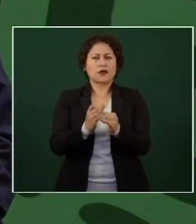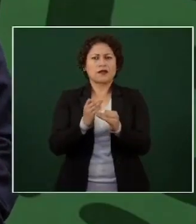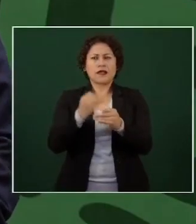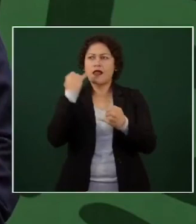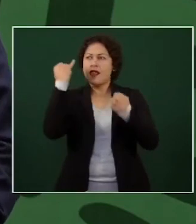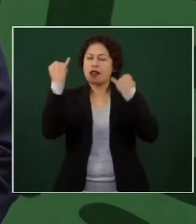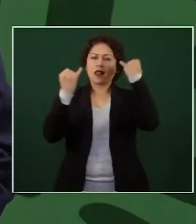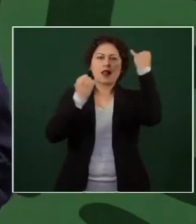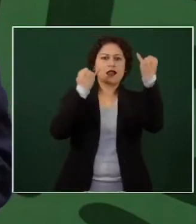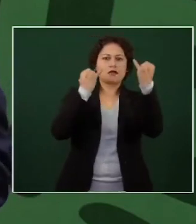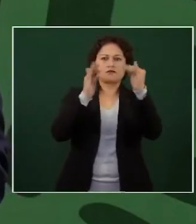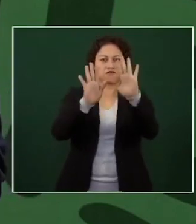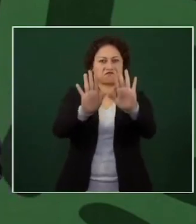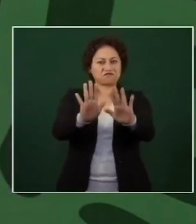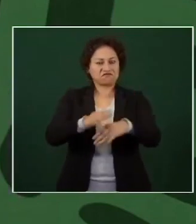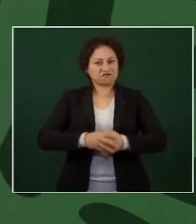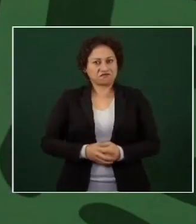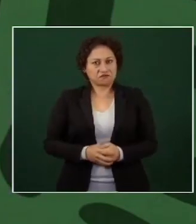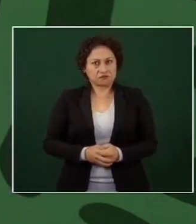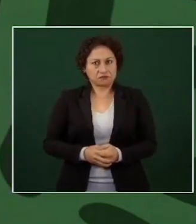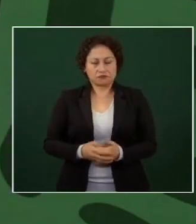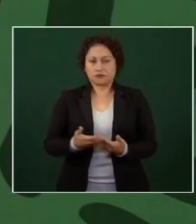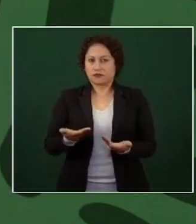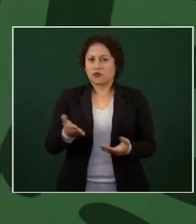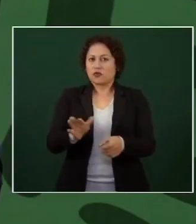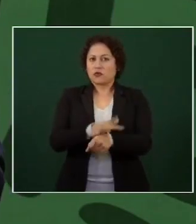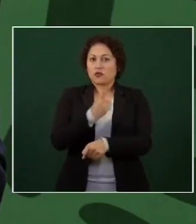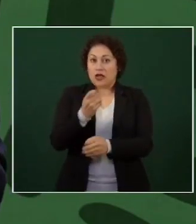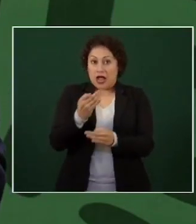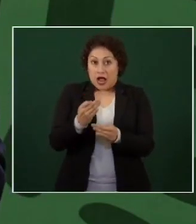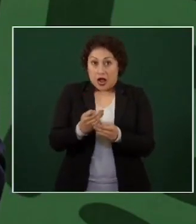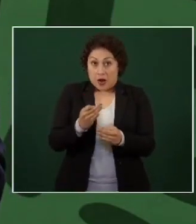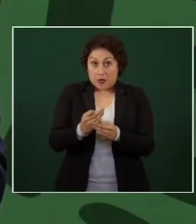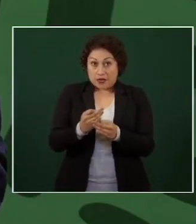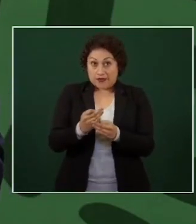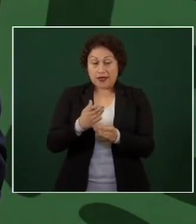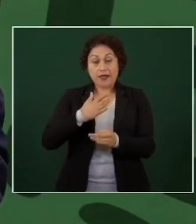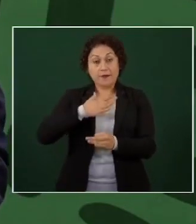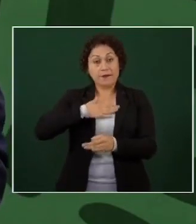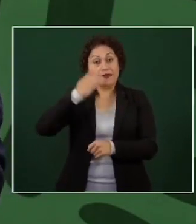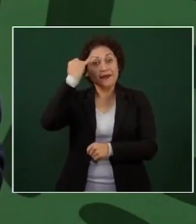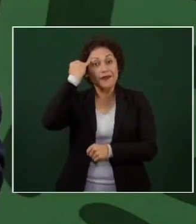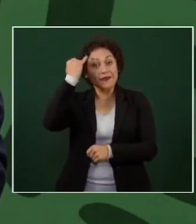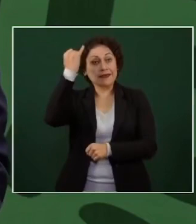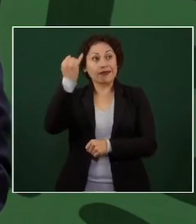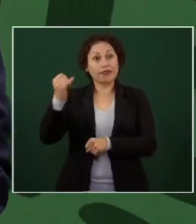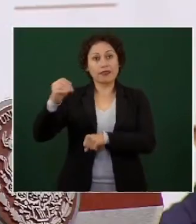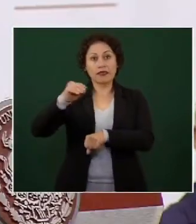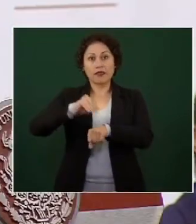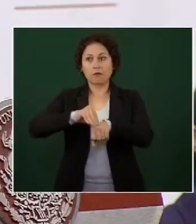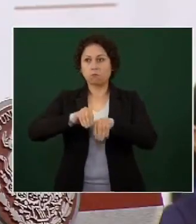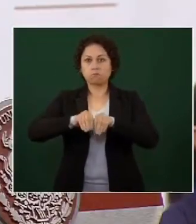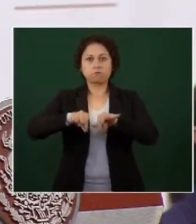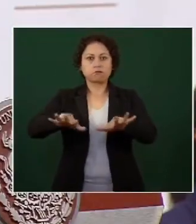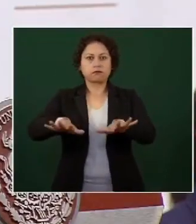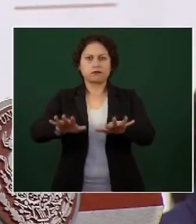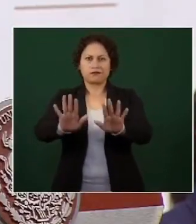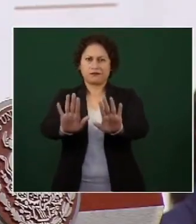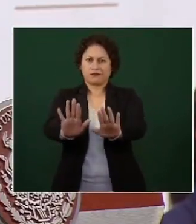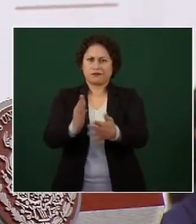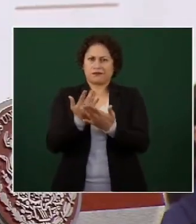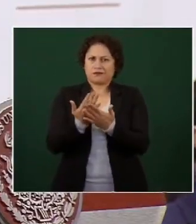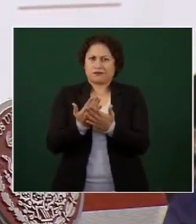Pero es que no podemos hacer juicios a priori. Si se va a llevar a